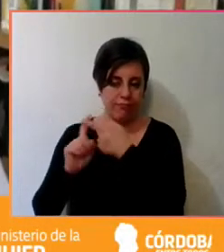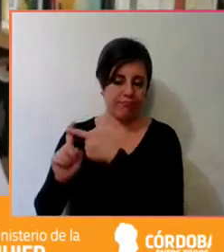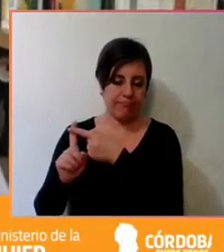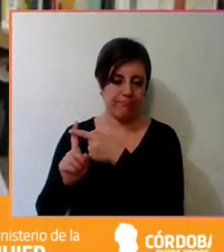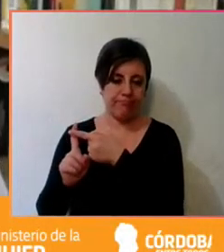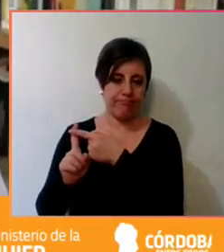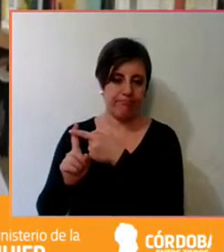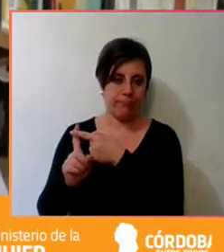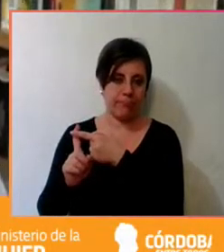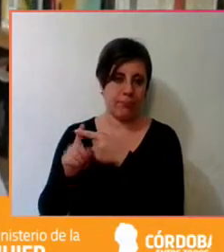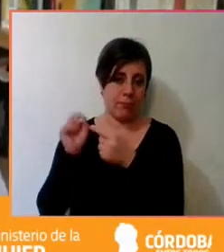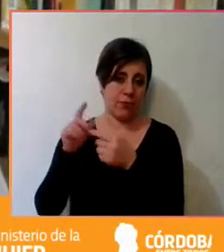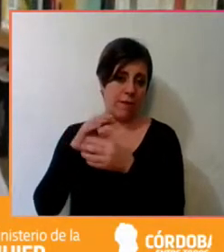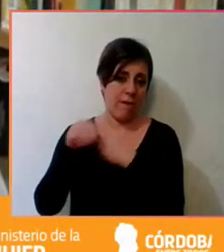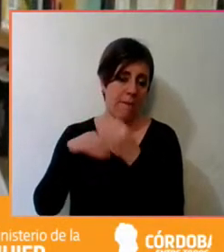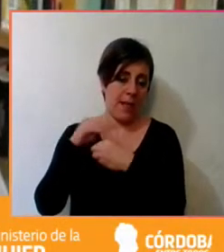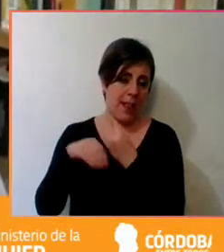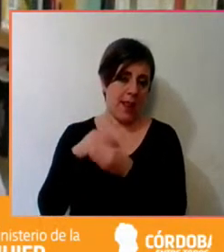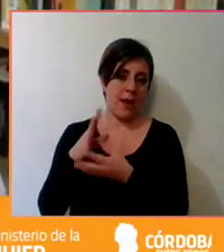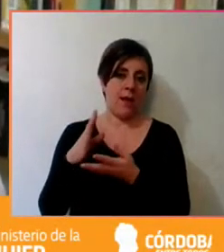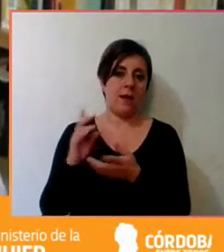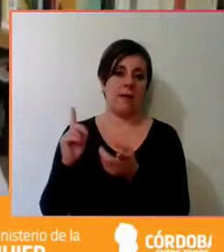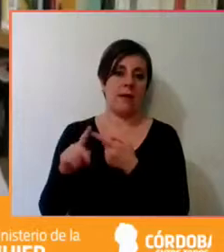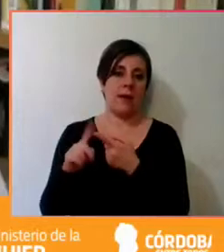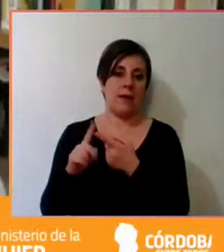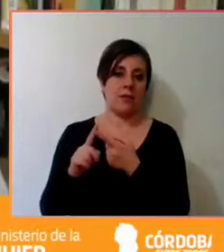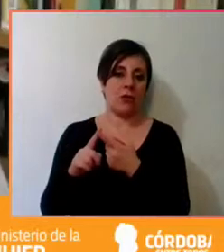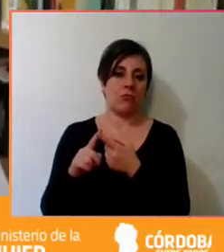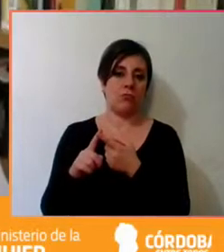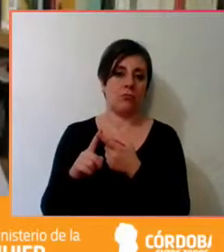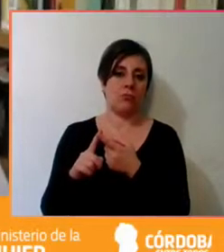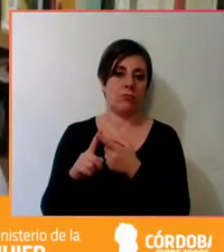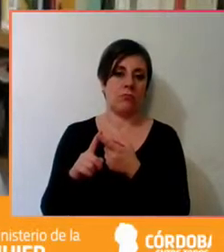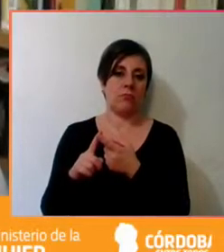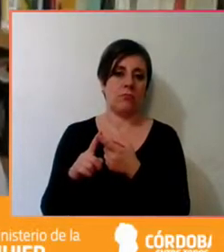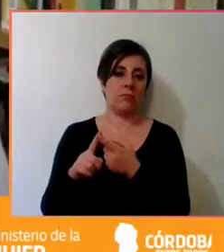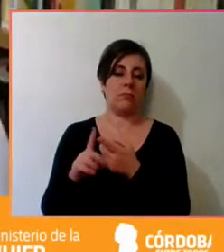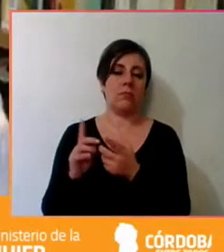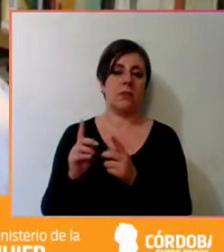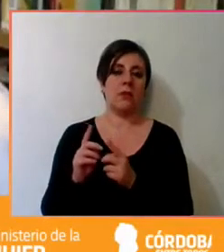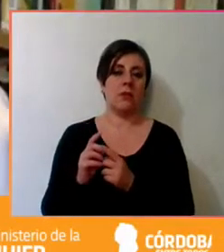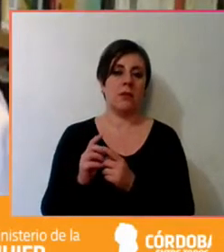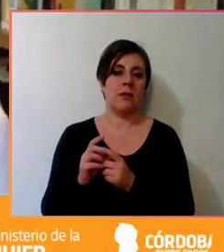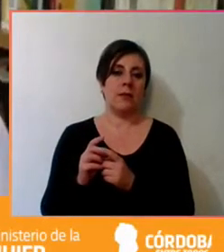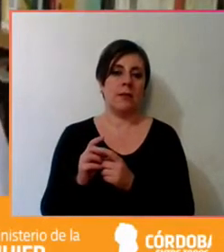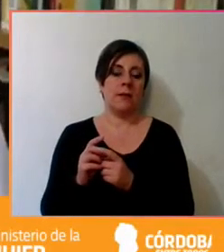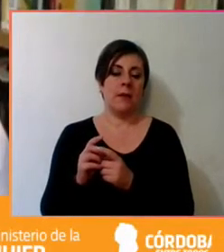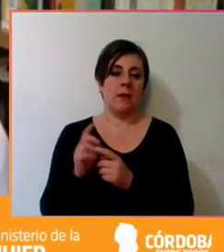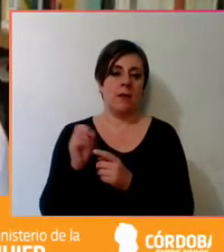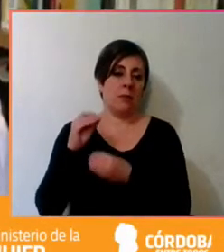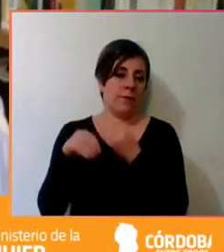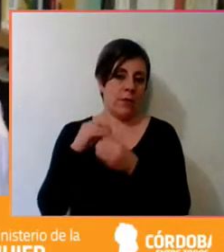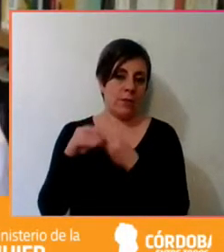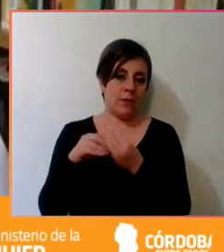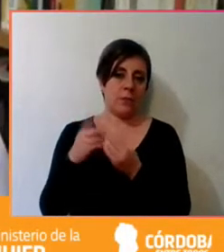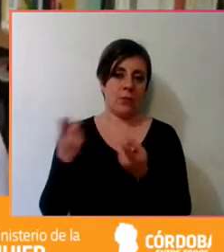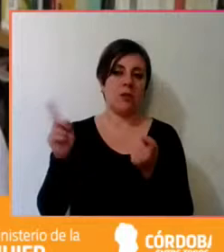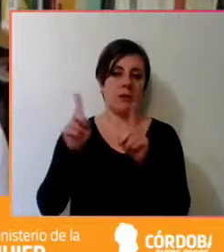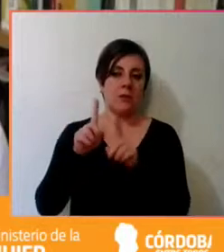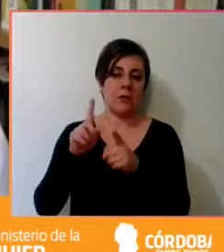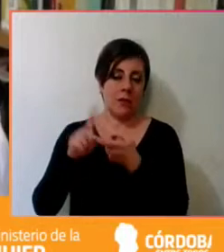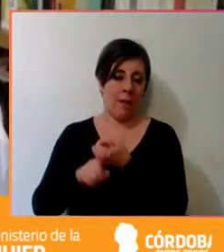llevadas por lo familiar, por la relación sanguínea, el parentesco, pero también por la conyugalidad,